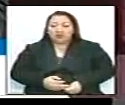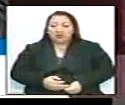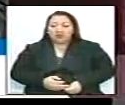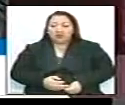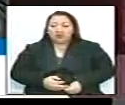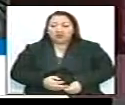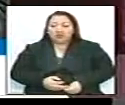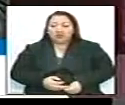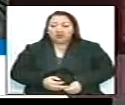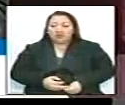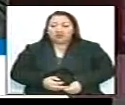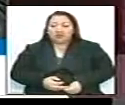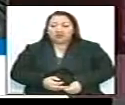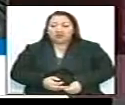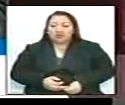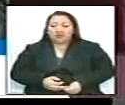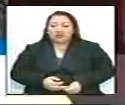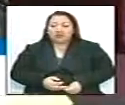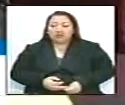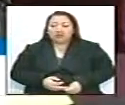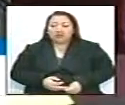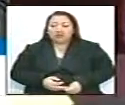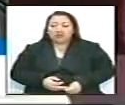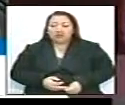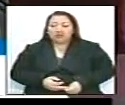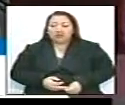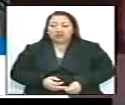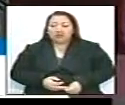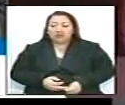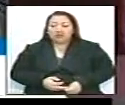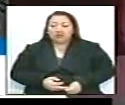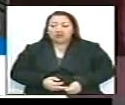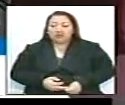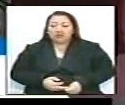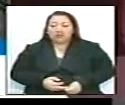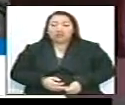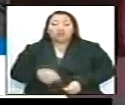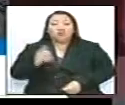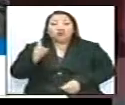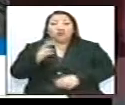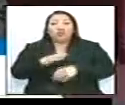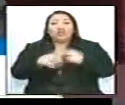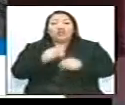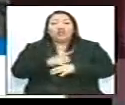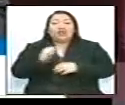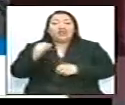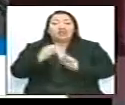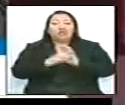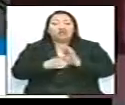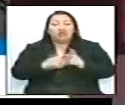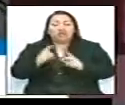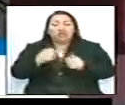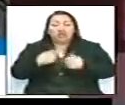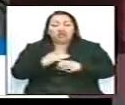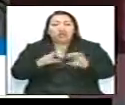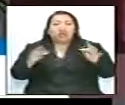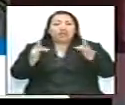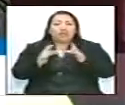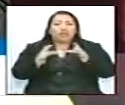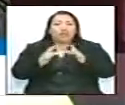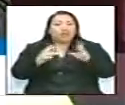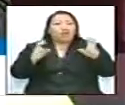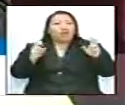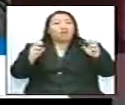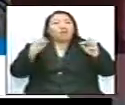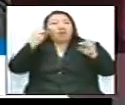a los profesores de Derecho Constitucional acreditados, que tengan tantos años de ejercicio profesional, que no tengan a lo mejor vínculos políticos,